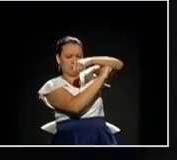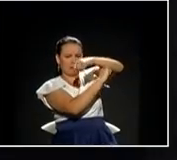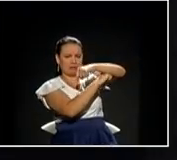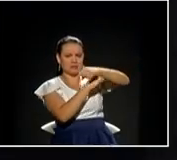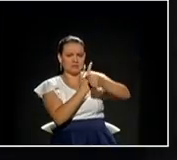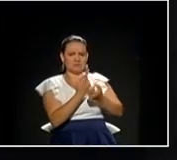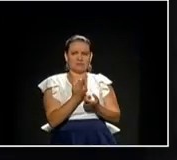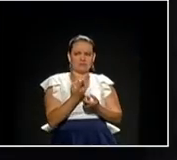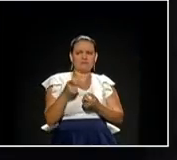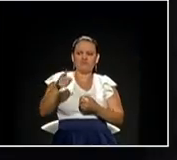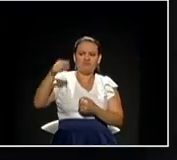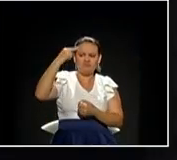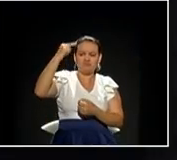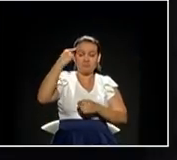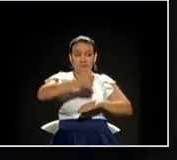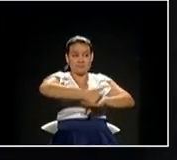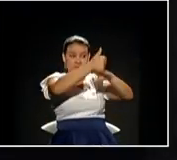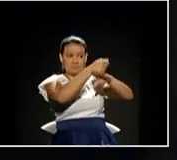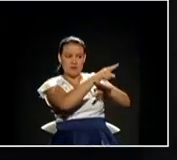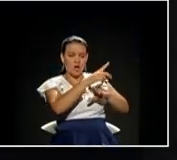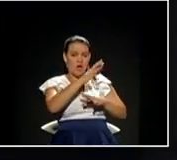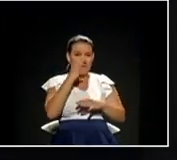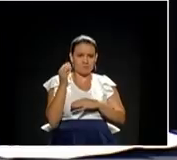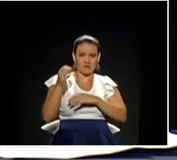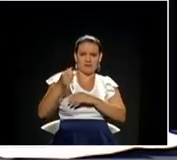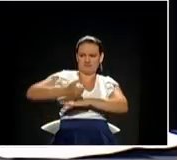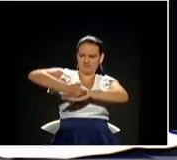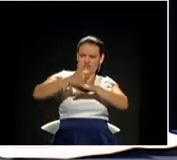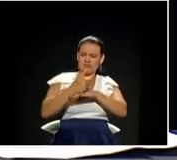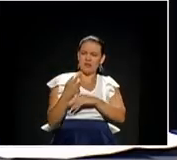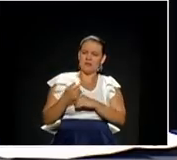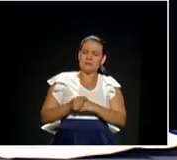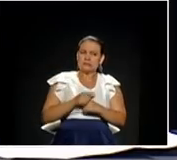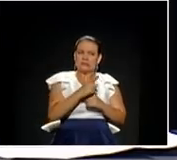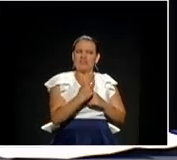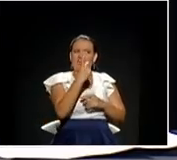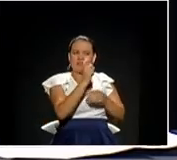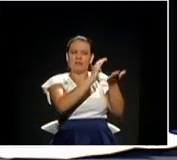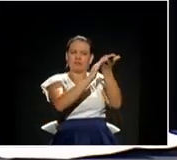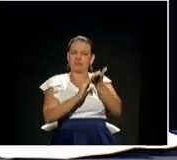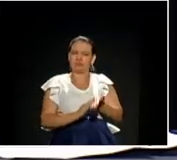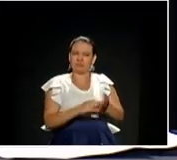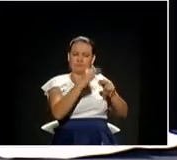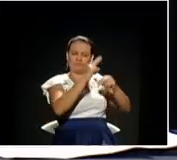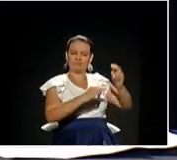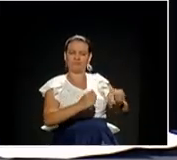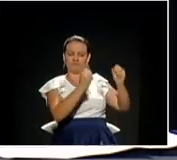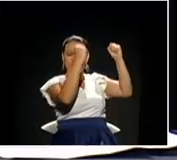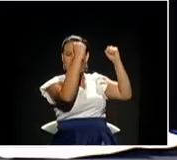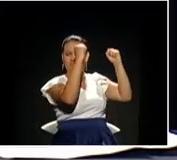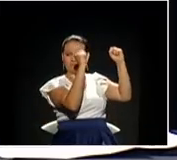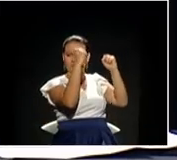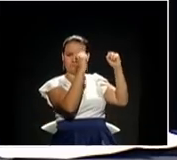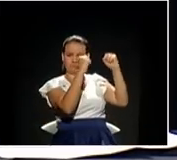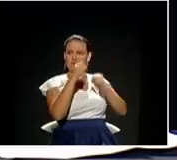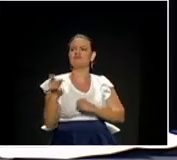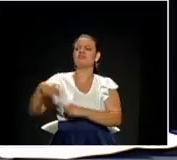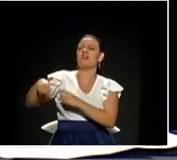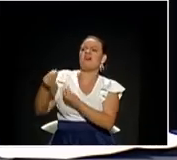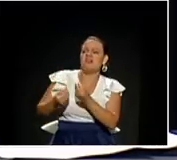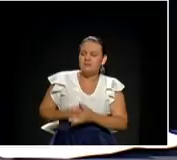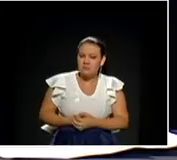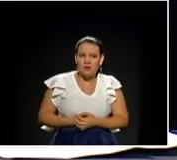según el director del target como ahora como alcalde para que no se sigan presentando esta clase de casos aplicará sanciones para los constructores